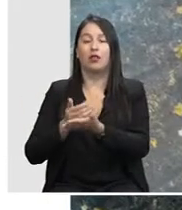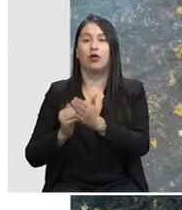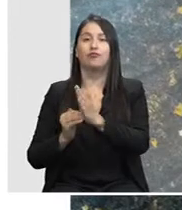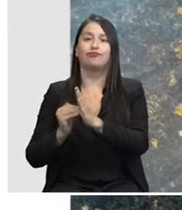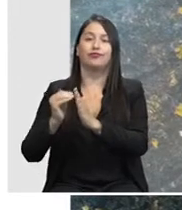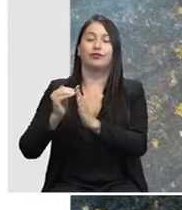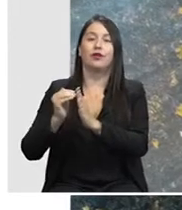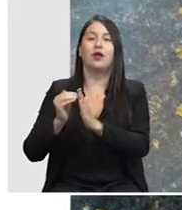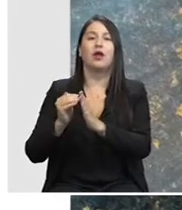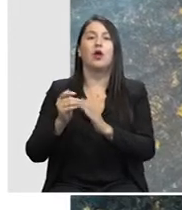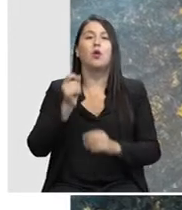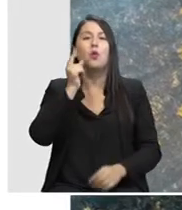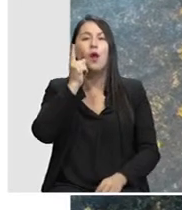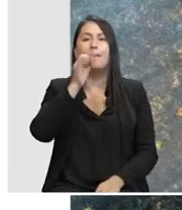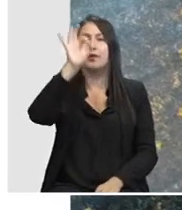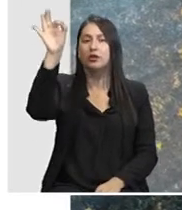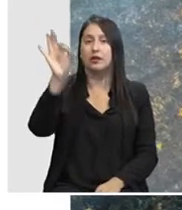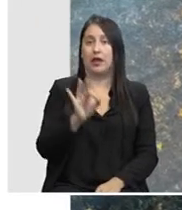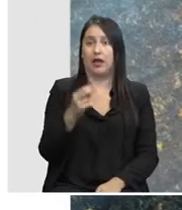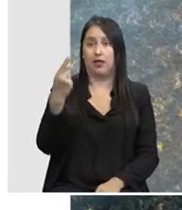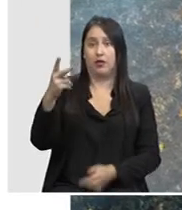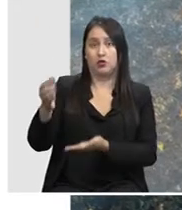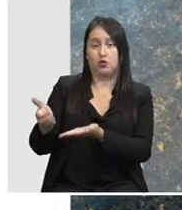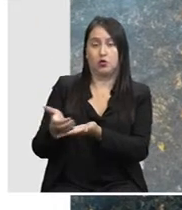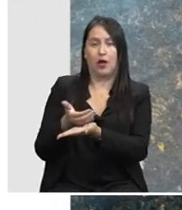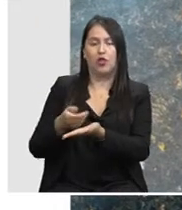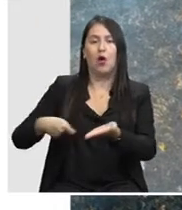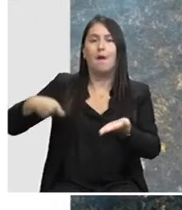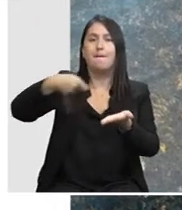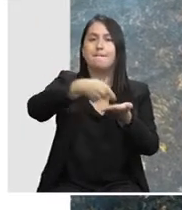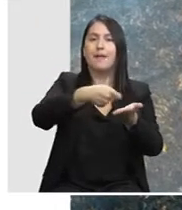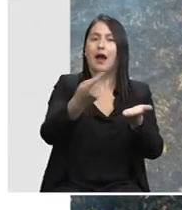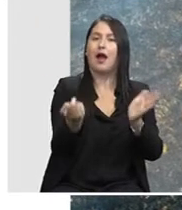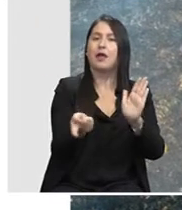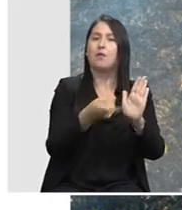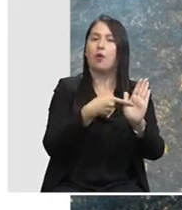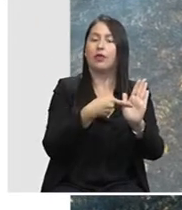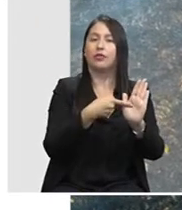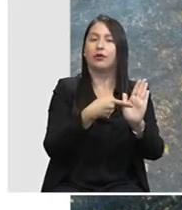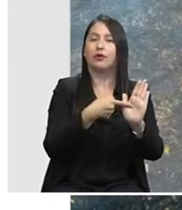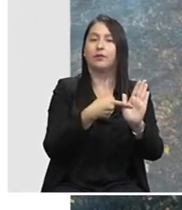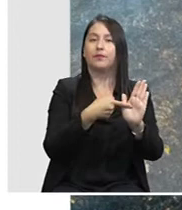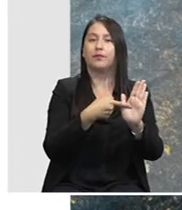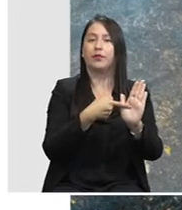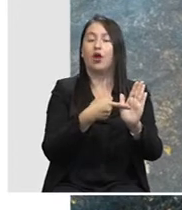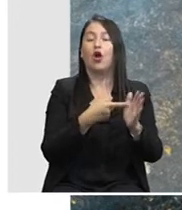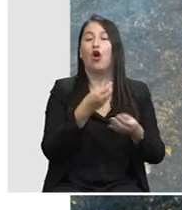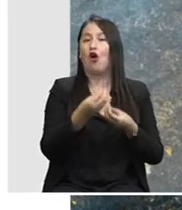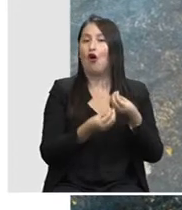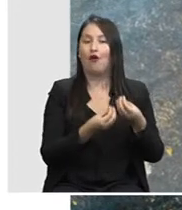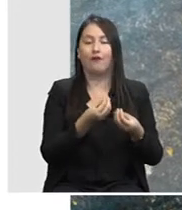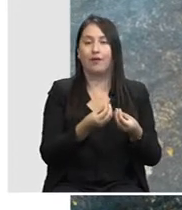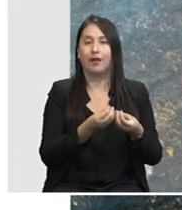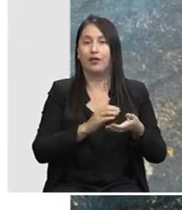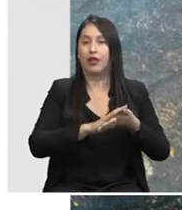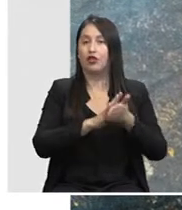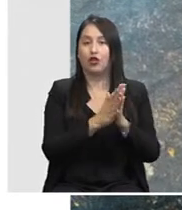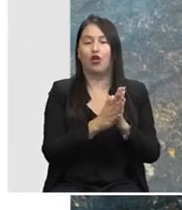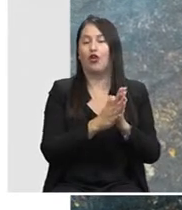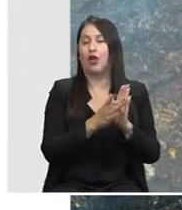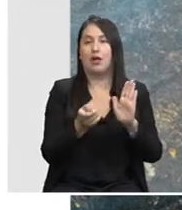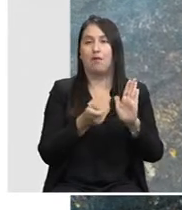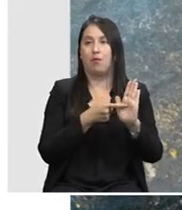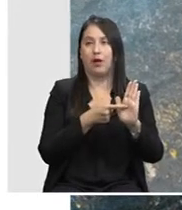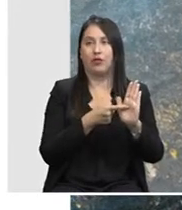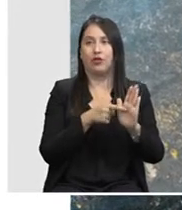vamos a preguntar, bueno, ¿qué porcentaje de su ingreso paga cada uno en impuestos? Contando obviamente todos los distintos tipos de impuestos. Y acá